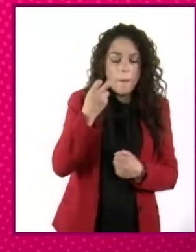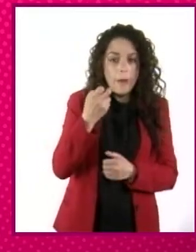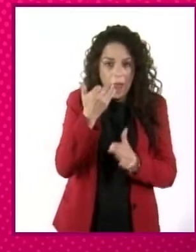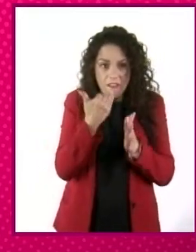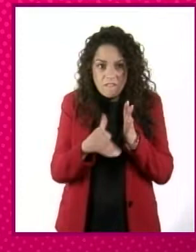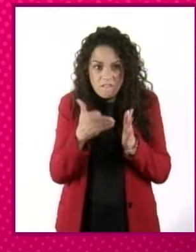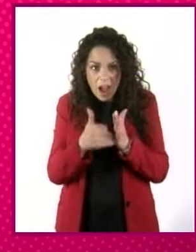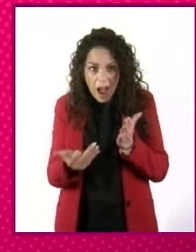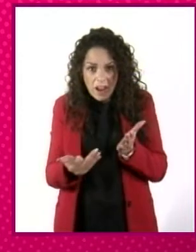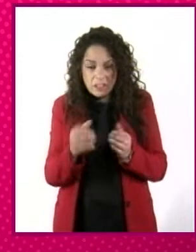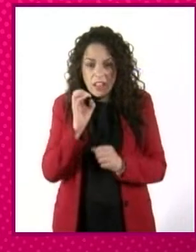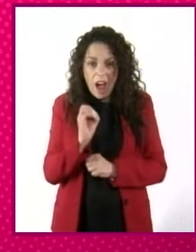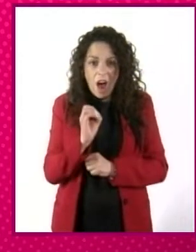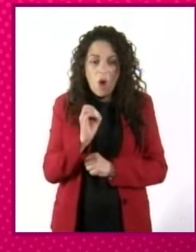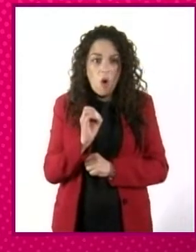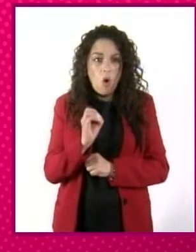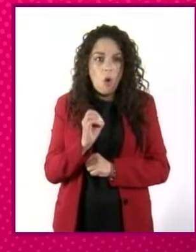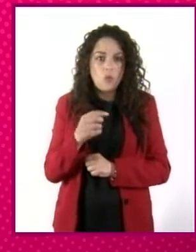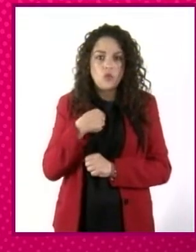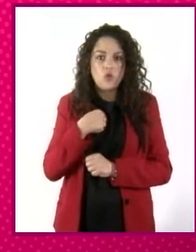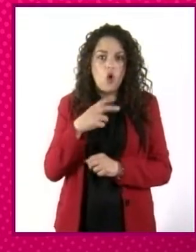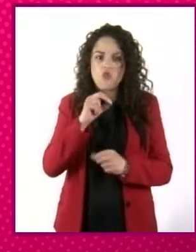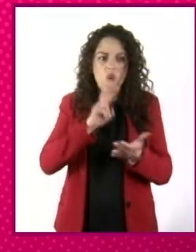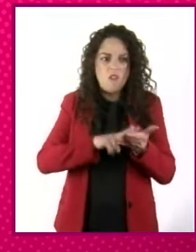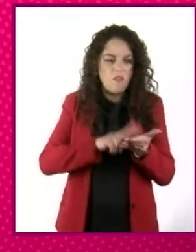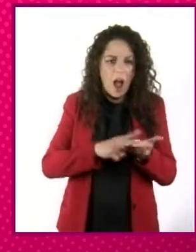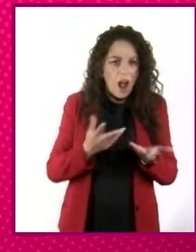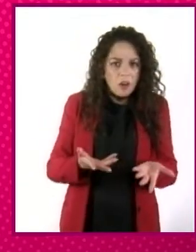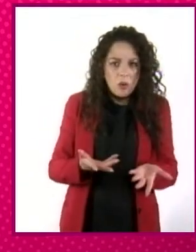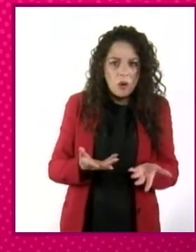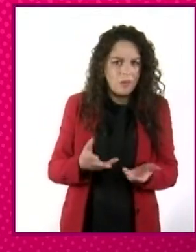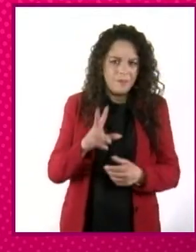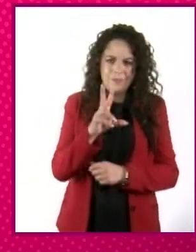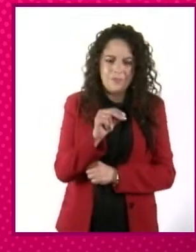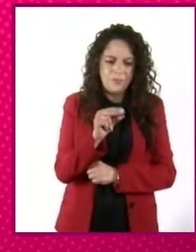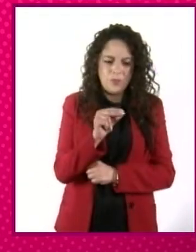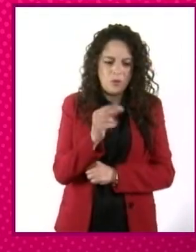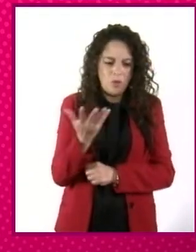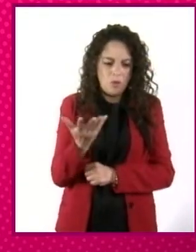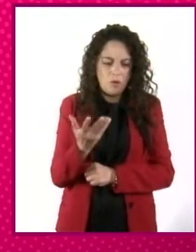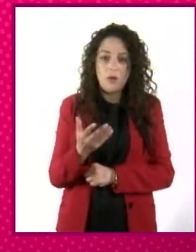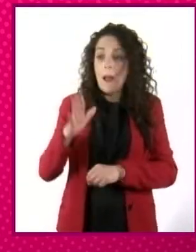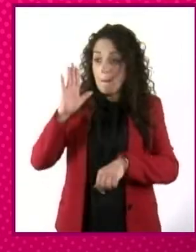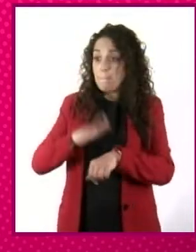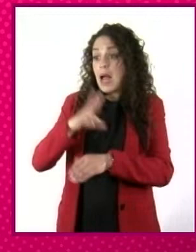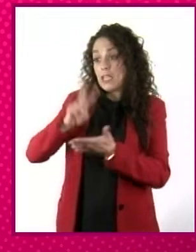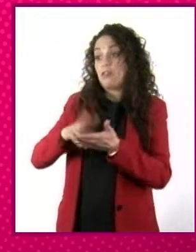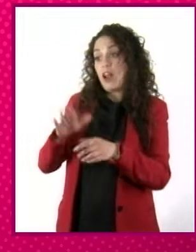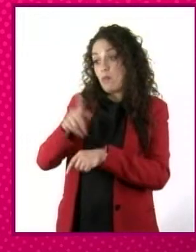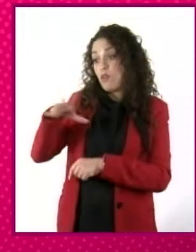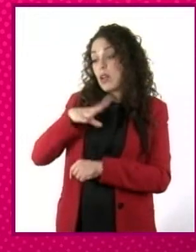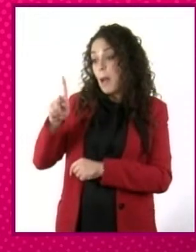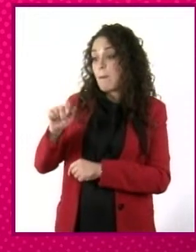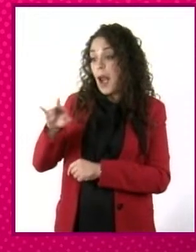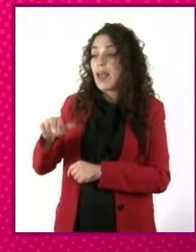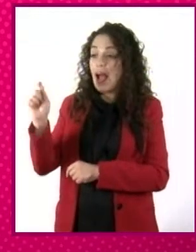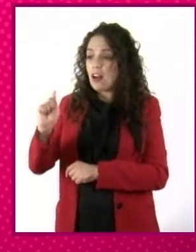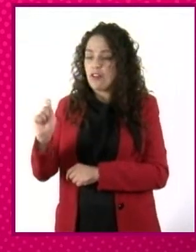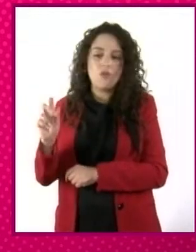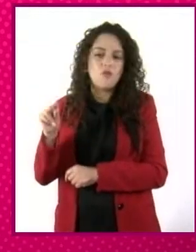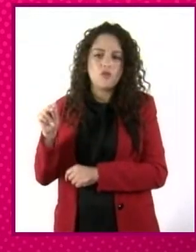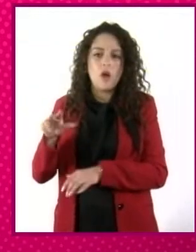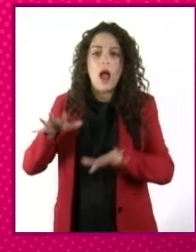ni valgo menos como persona, porque valemos, ¿cierto?, independiente de si estamos o no en pareja. Y muchas veces en nuestra cultura